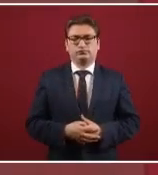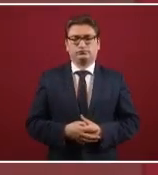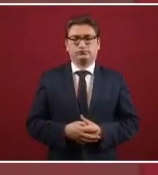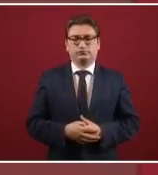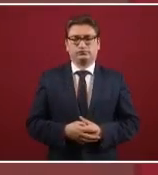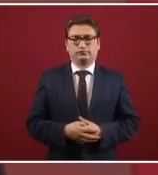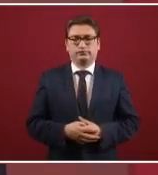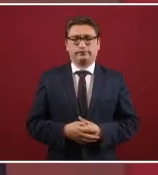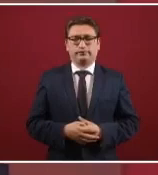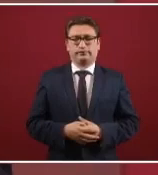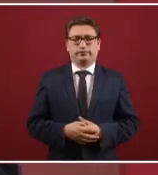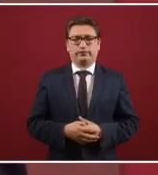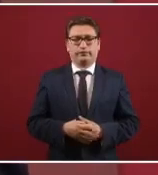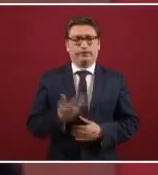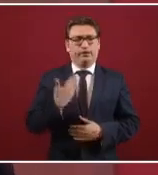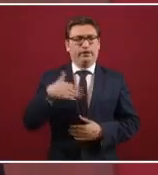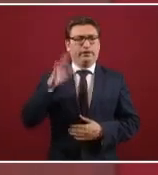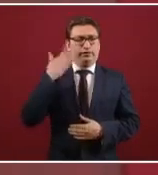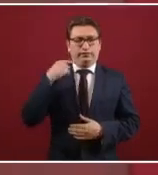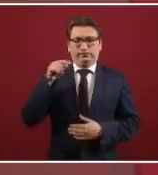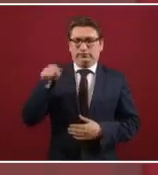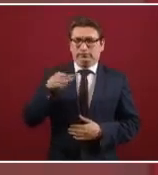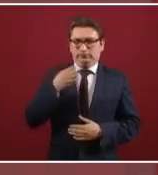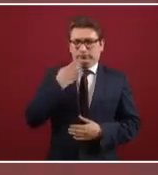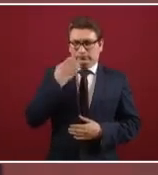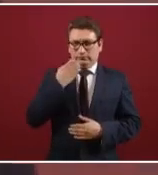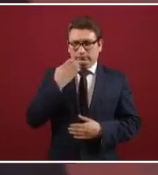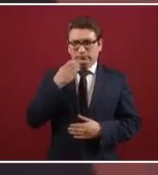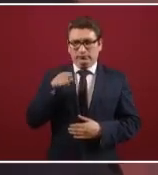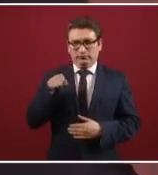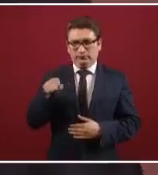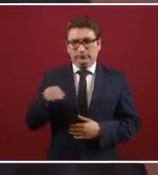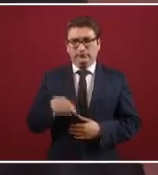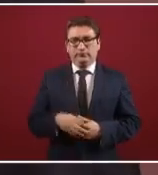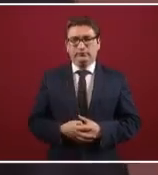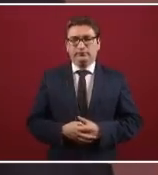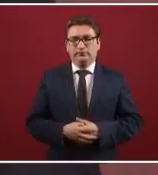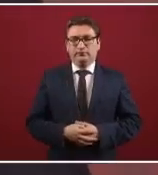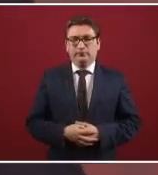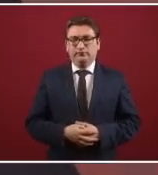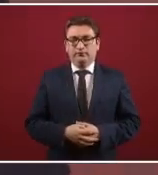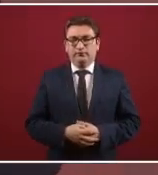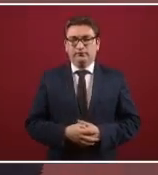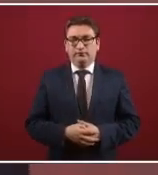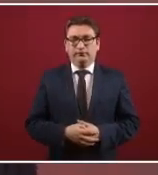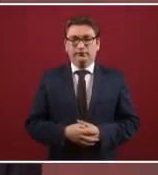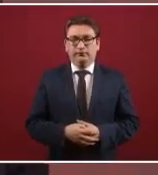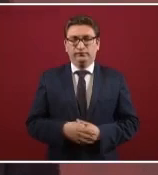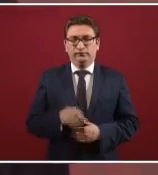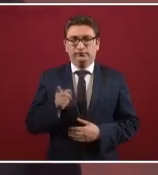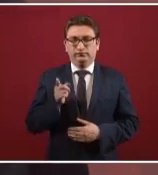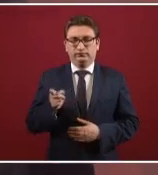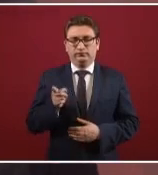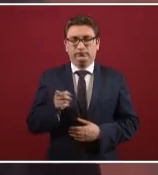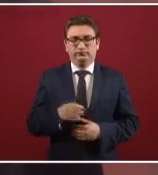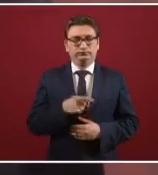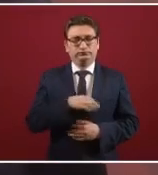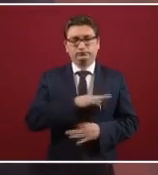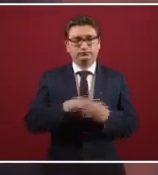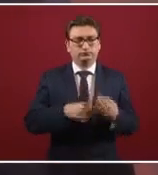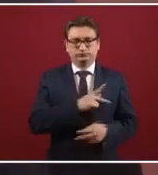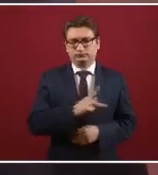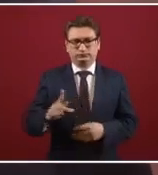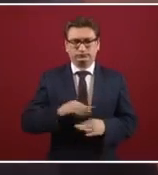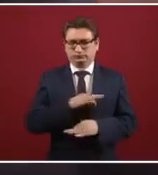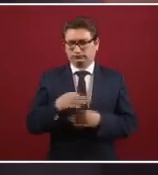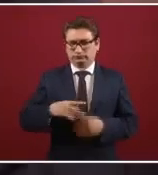había una escuela que era la que proporcionaba a todos los